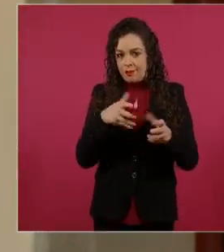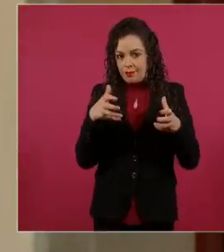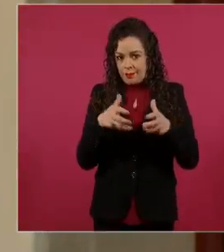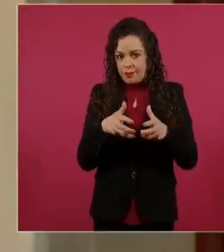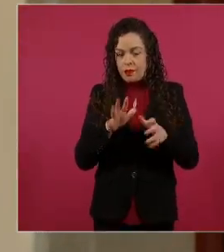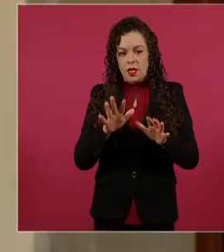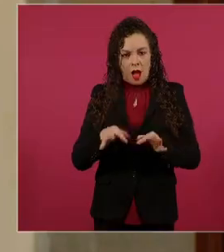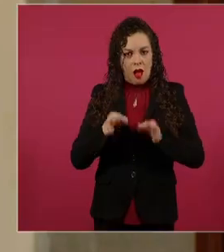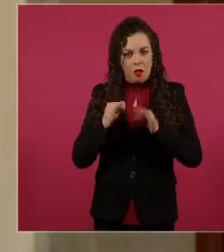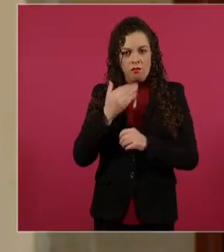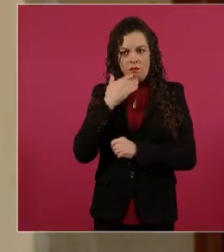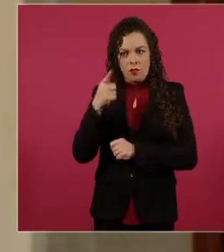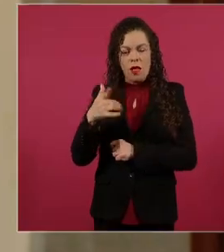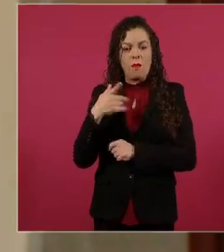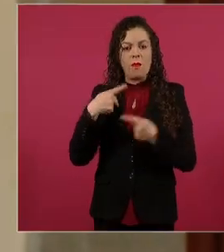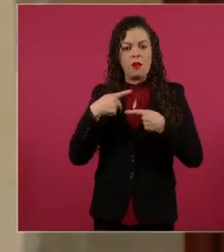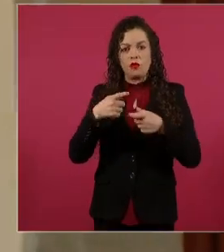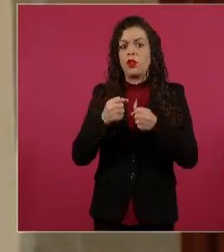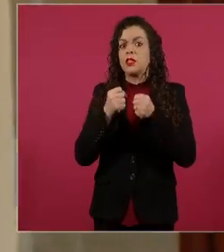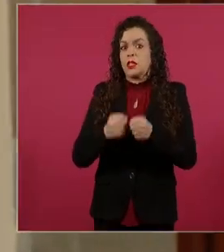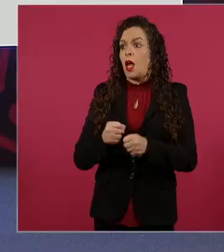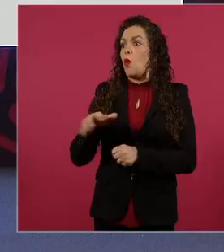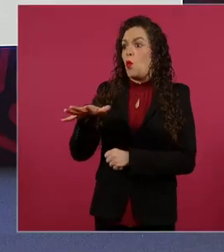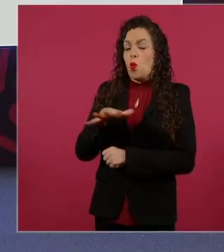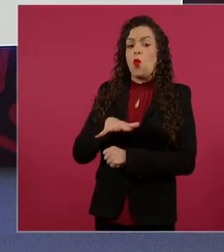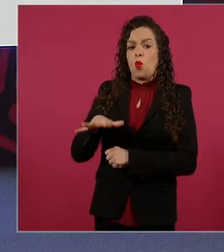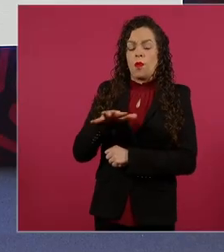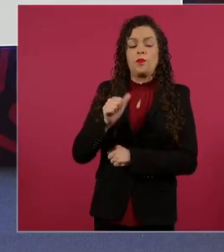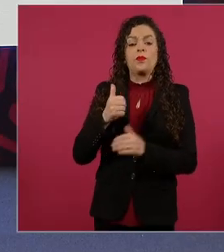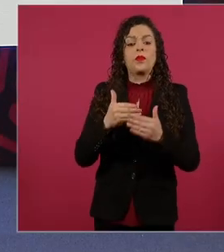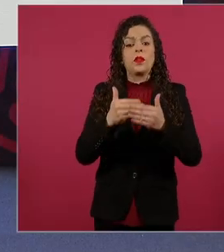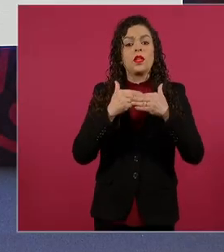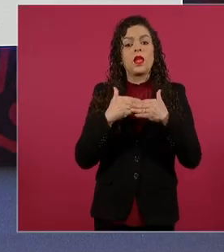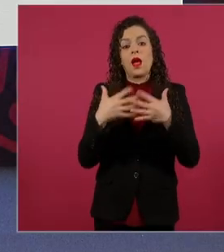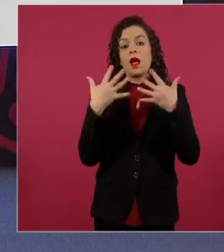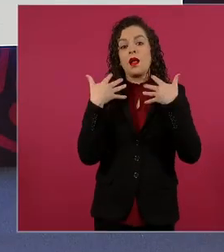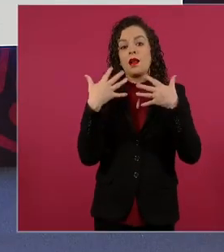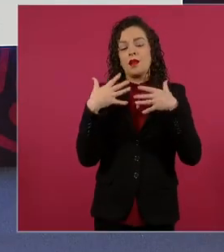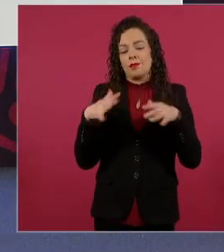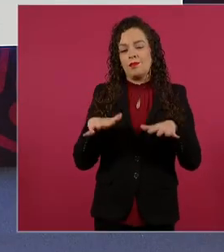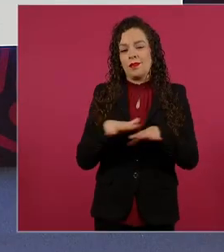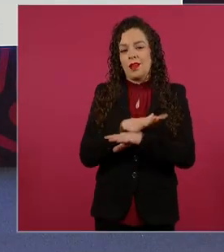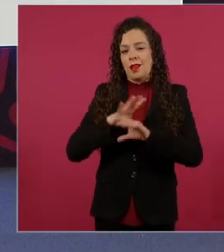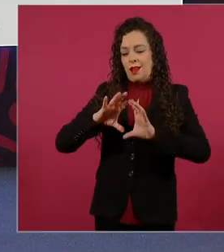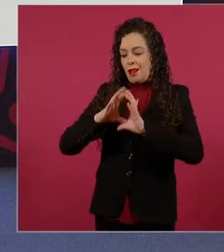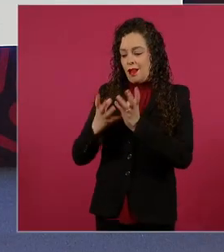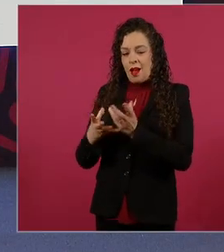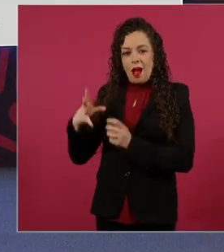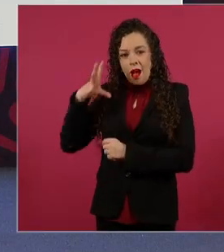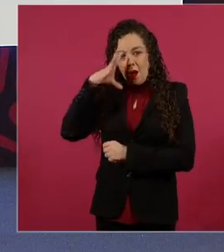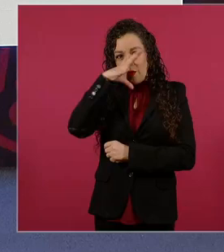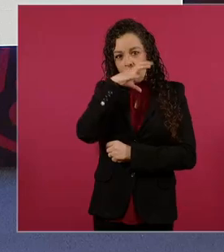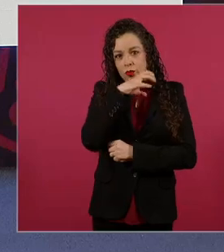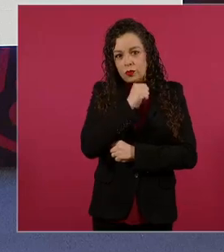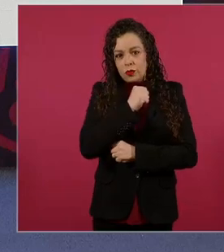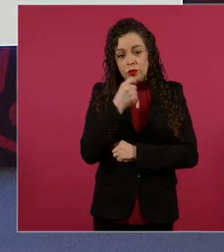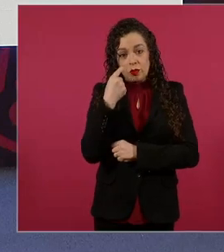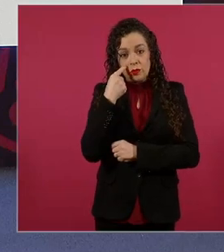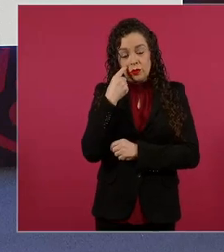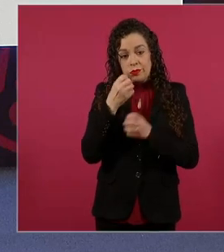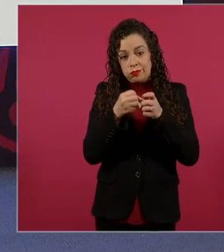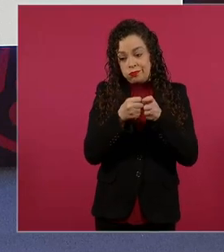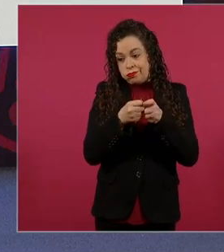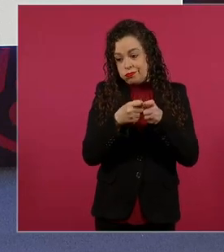el fenómeno de cambio climático, donde ya el mar está comiendo la